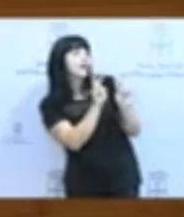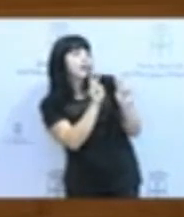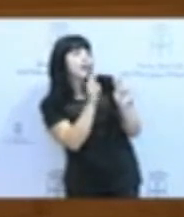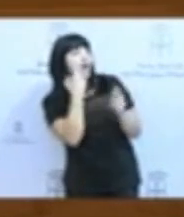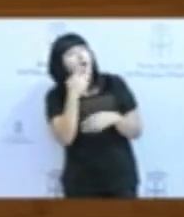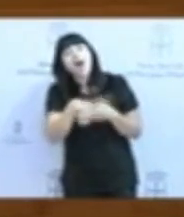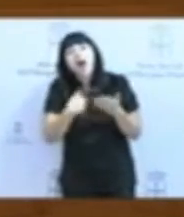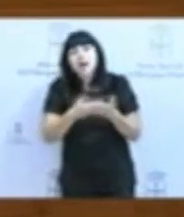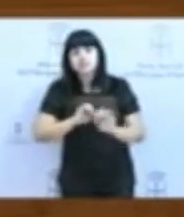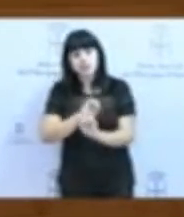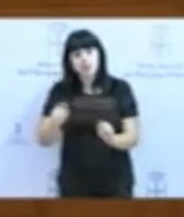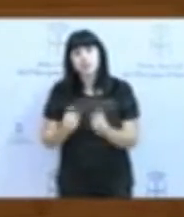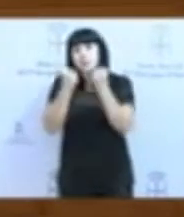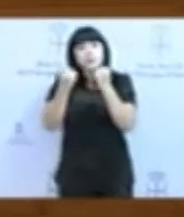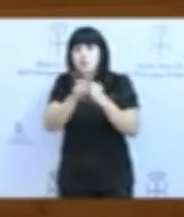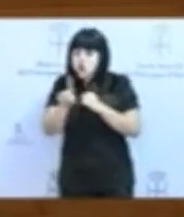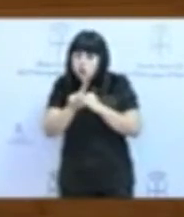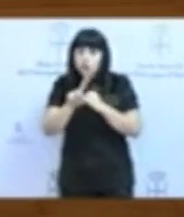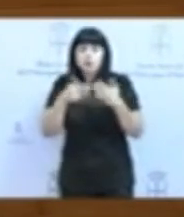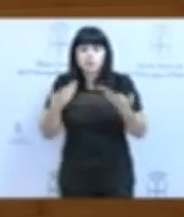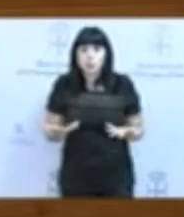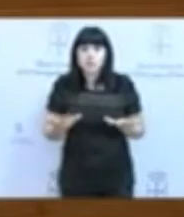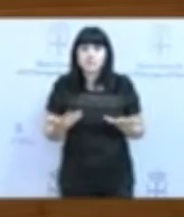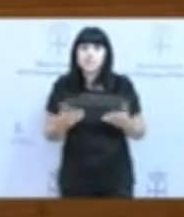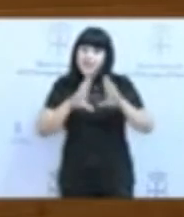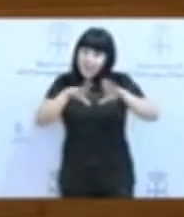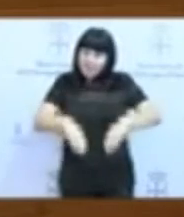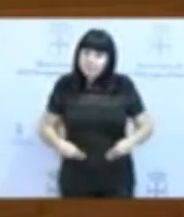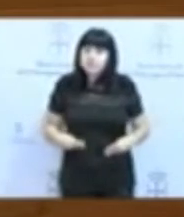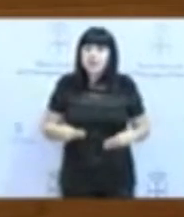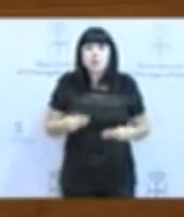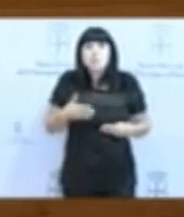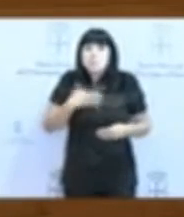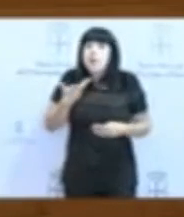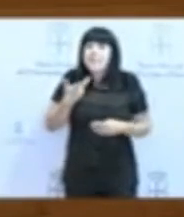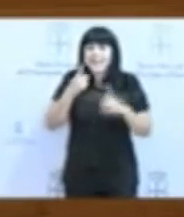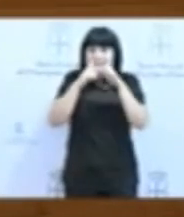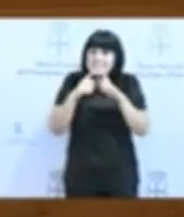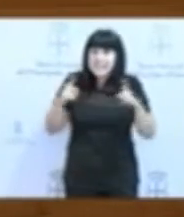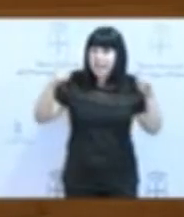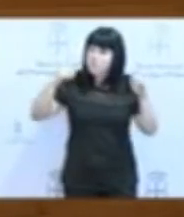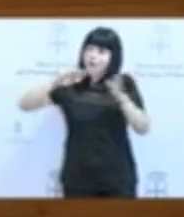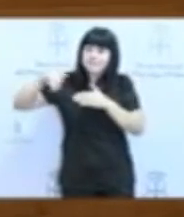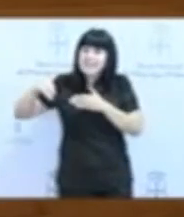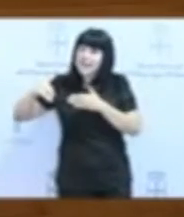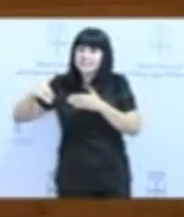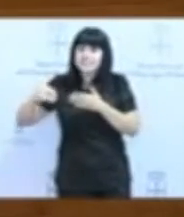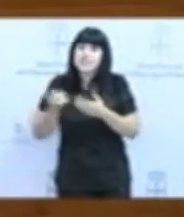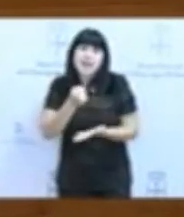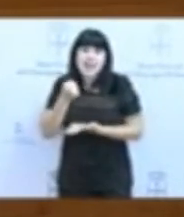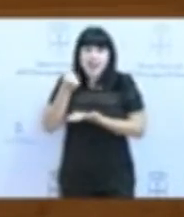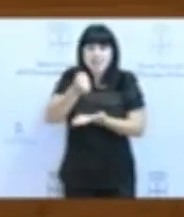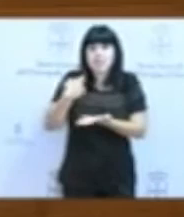empezamos a preguntarnos, ¿es posible que a finales de este año nadie tenga que perder una herencia porque no pueda pagar